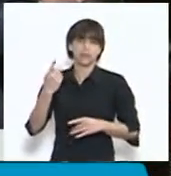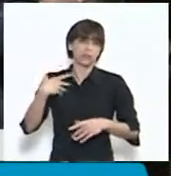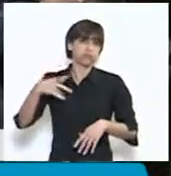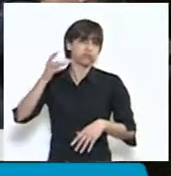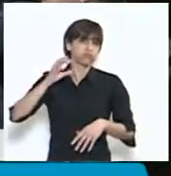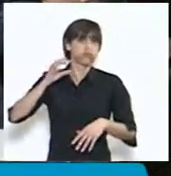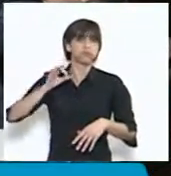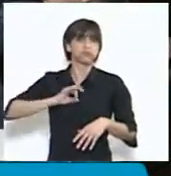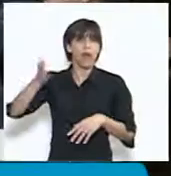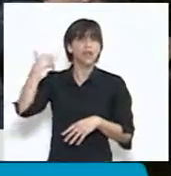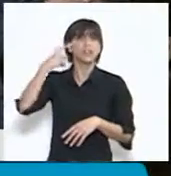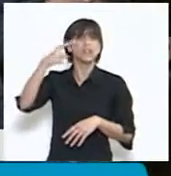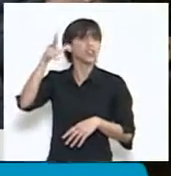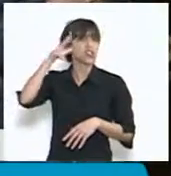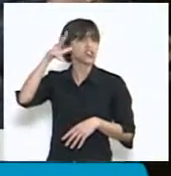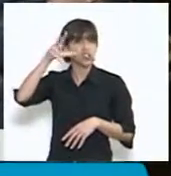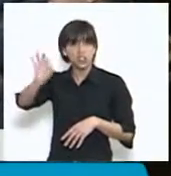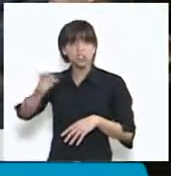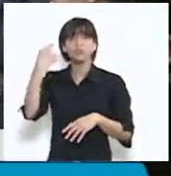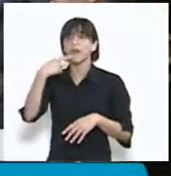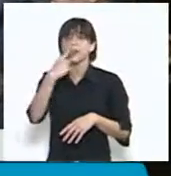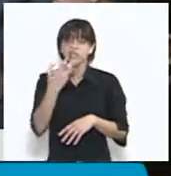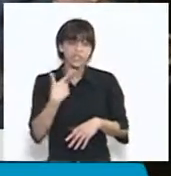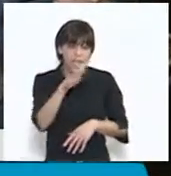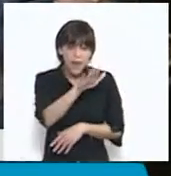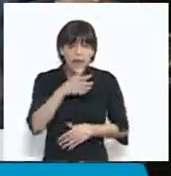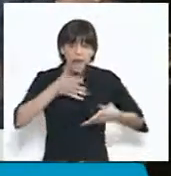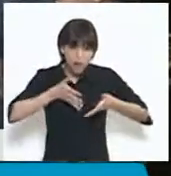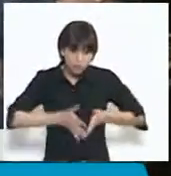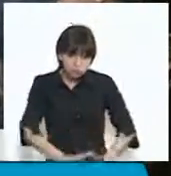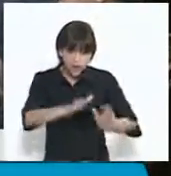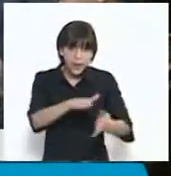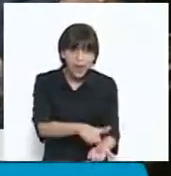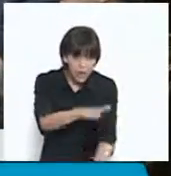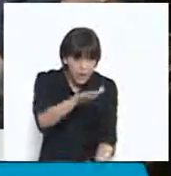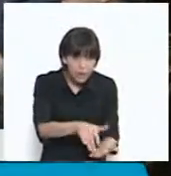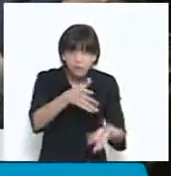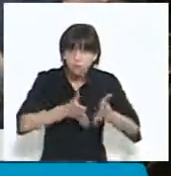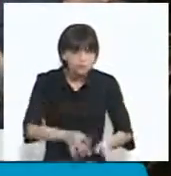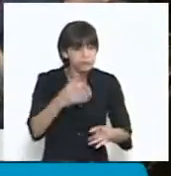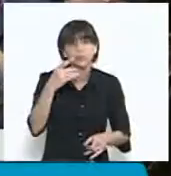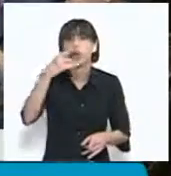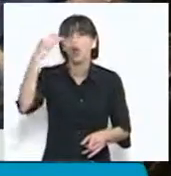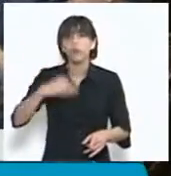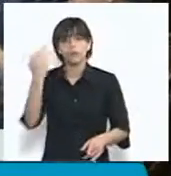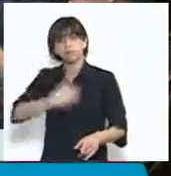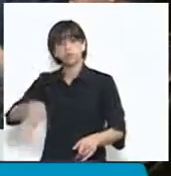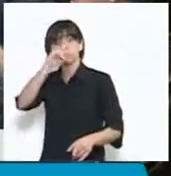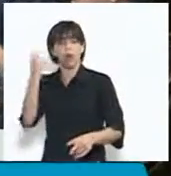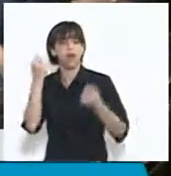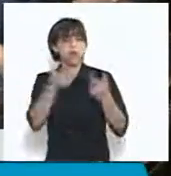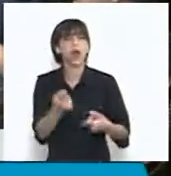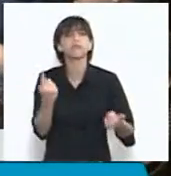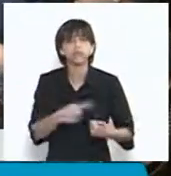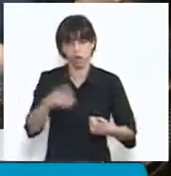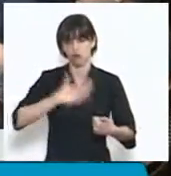Estado es que todo niño que nace debe estar alimentado, vestido y educado para alcanzar la